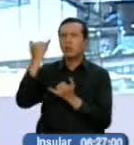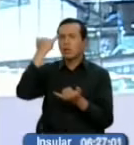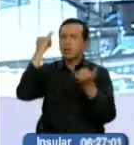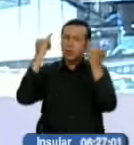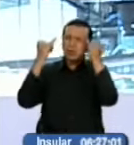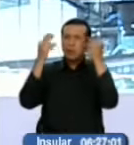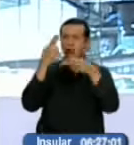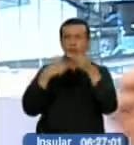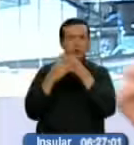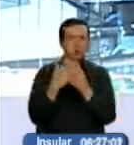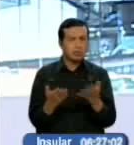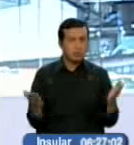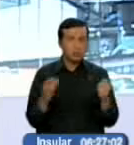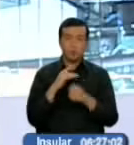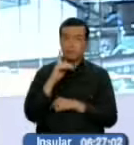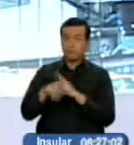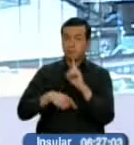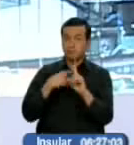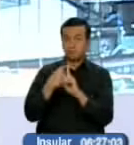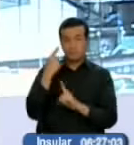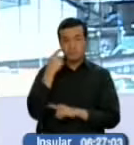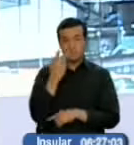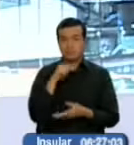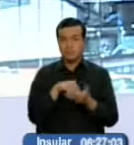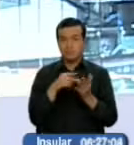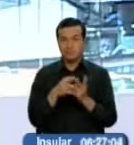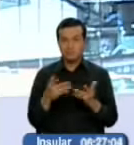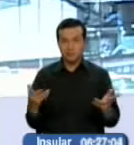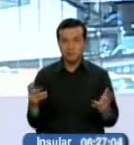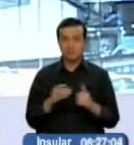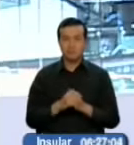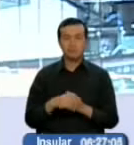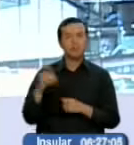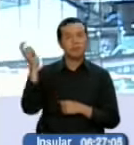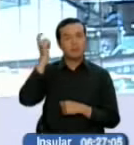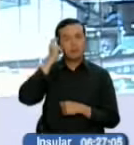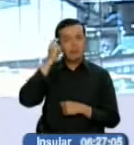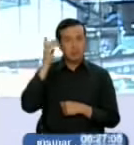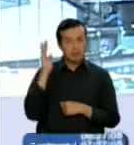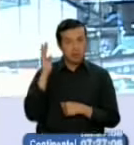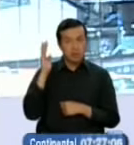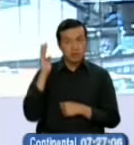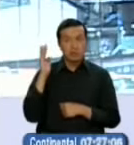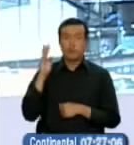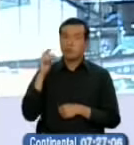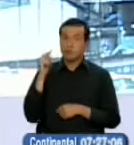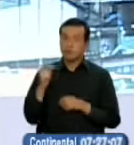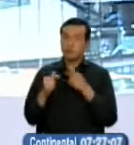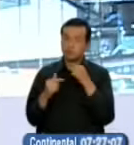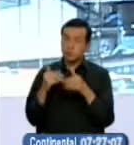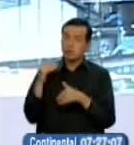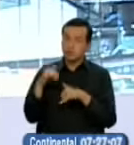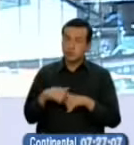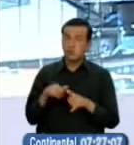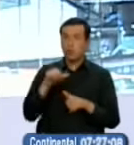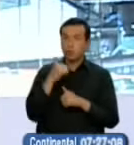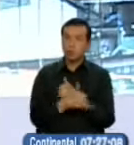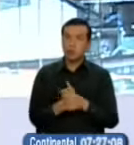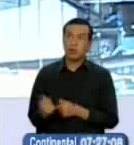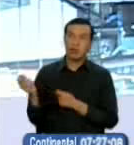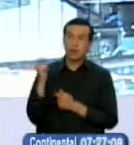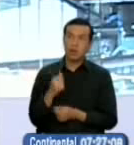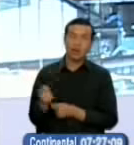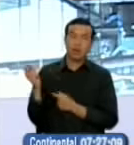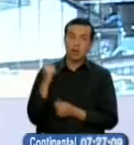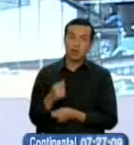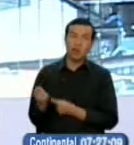¿sí? Ya. Y además de eso, tenemos que estar conscientes de una cosa, que mientras se sigan sacando dineros a los paraísos